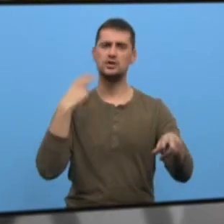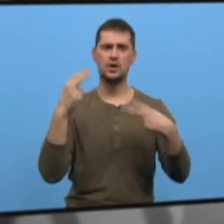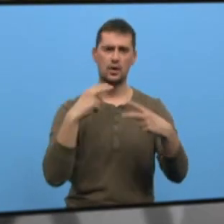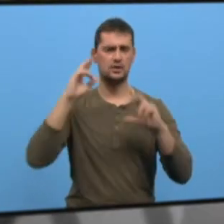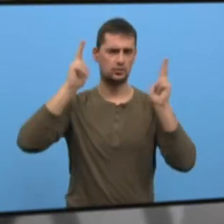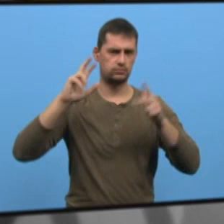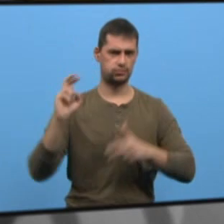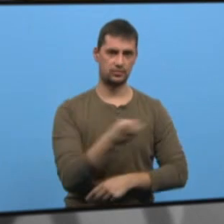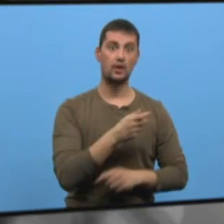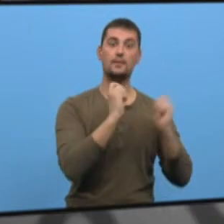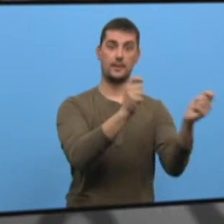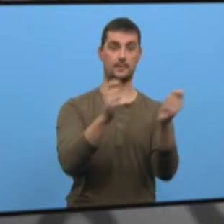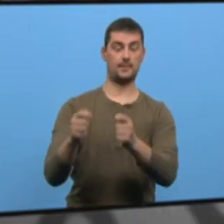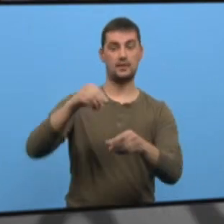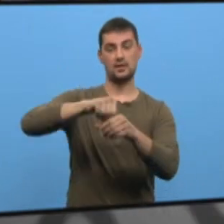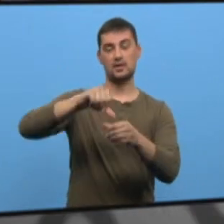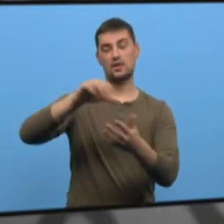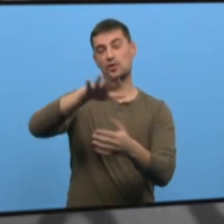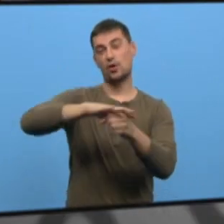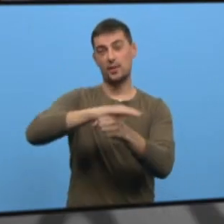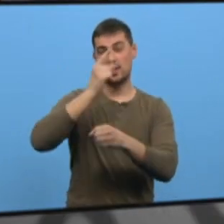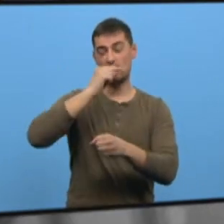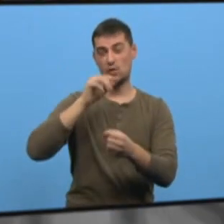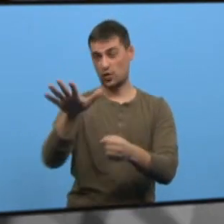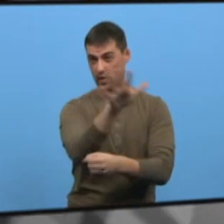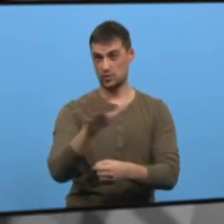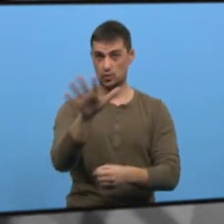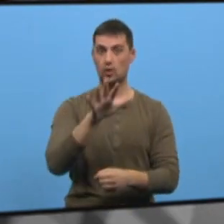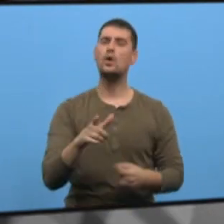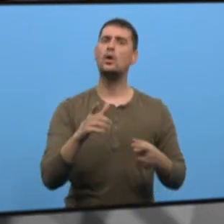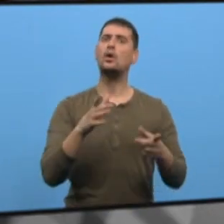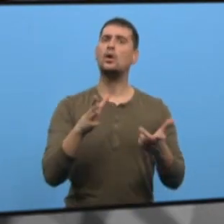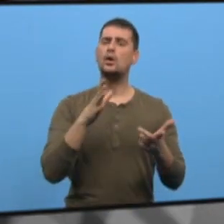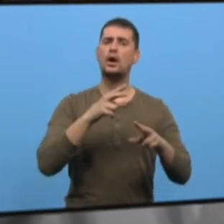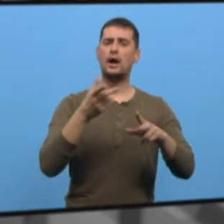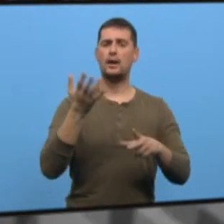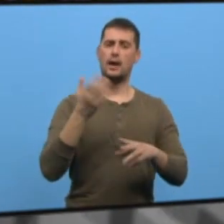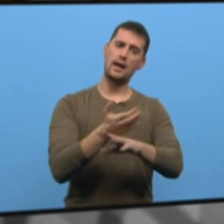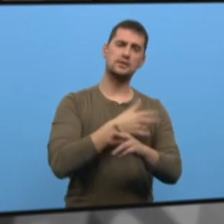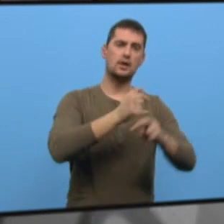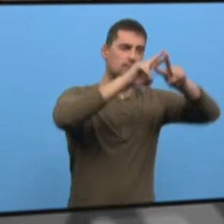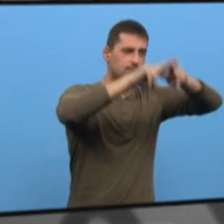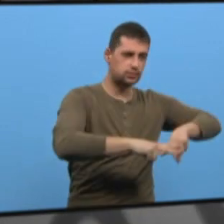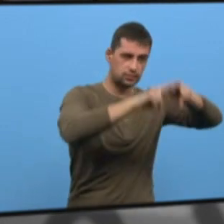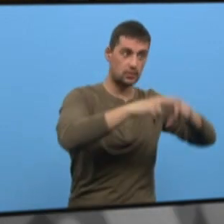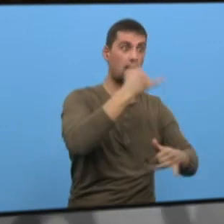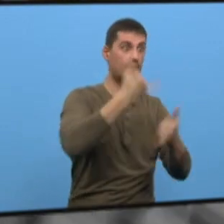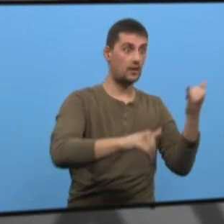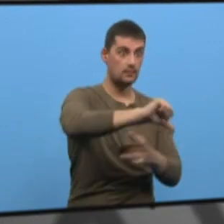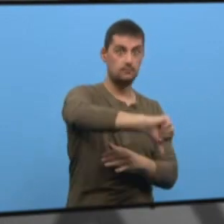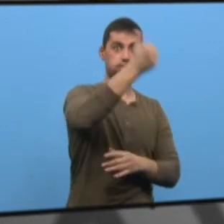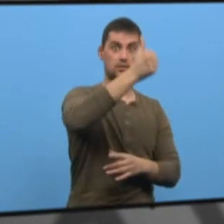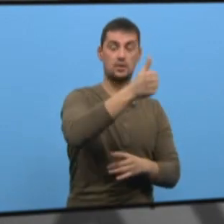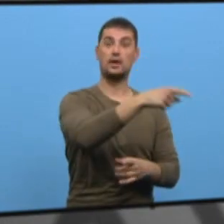zona centro provincia para marcas empresas somé auditorías que avala a enor entidad